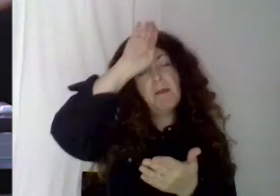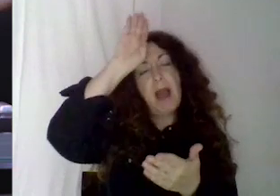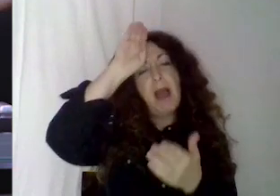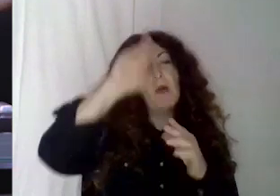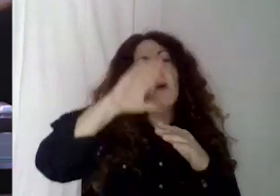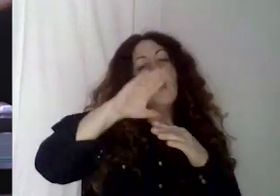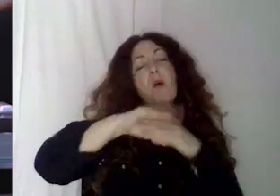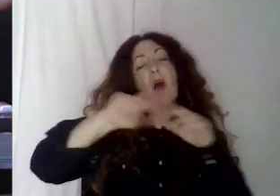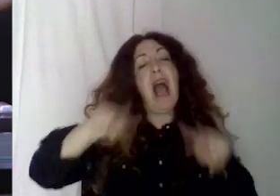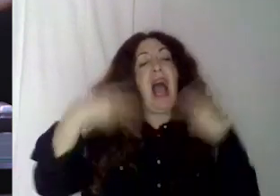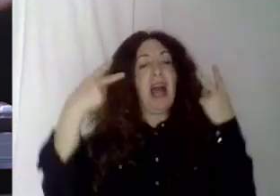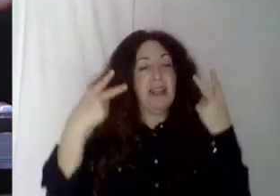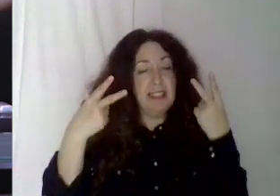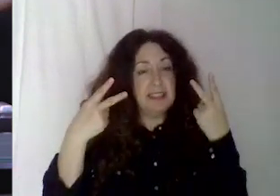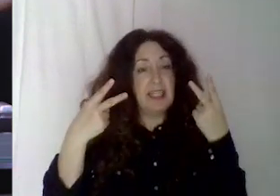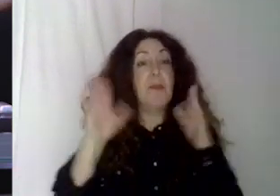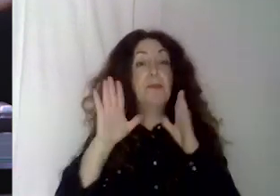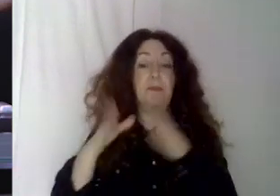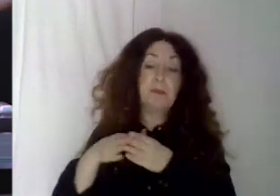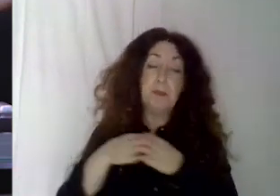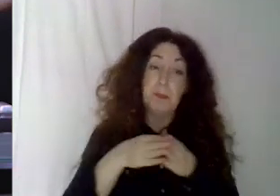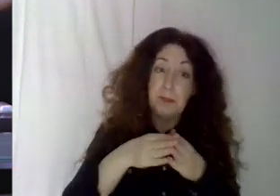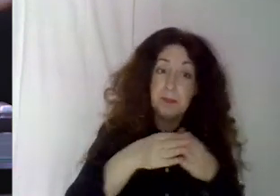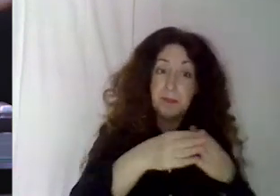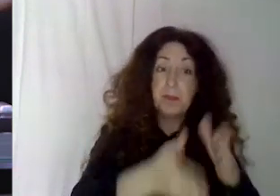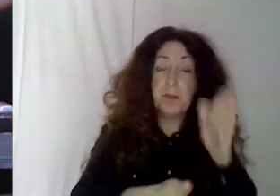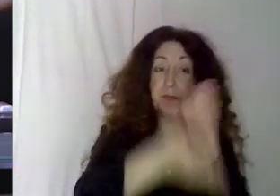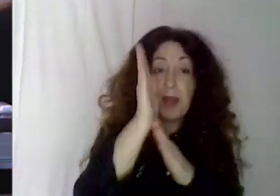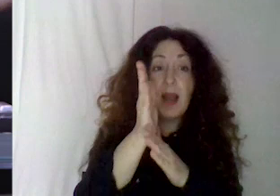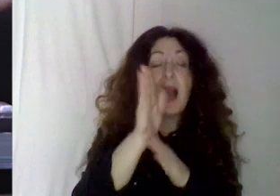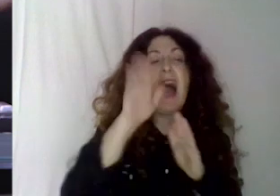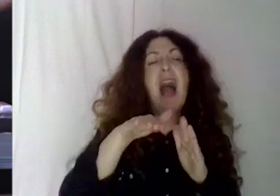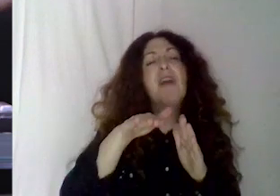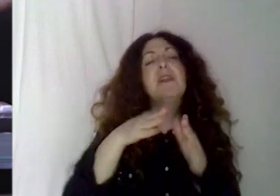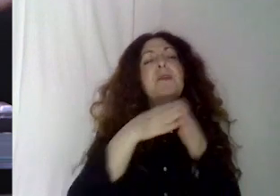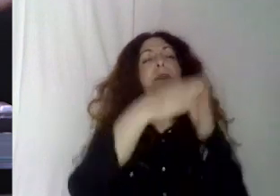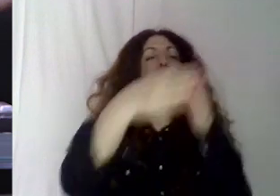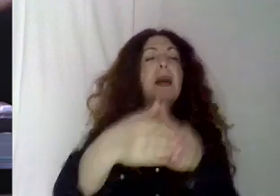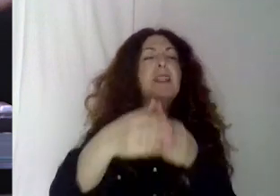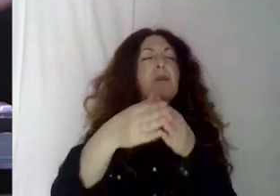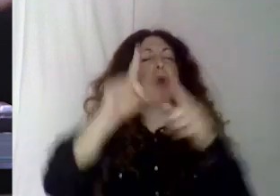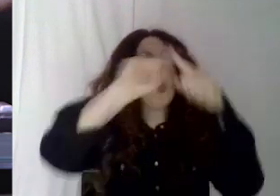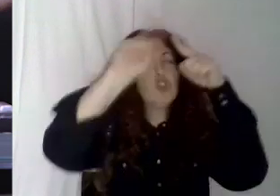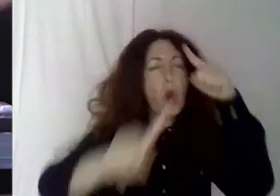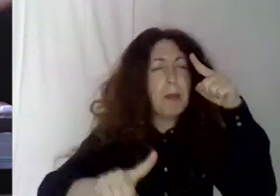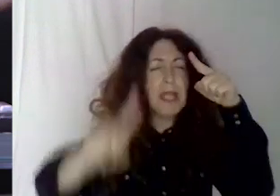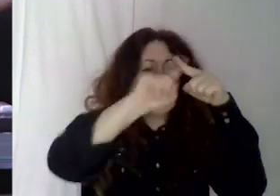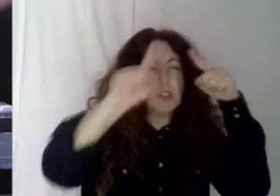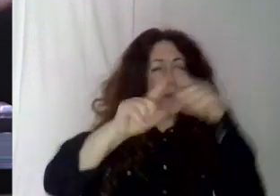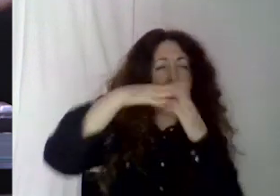la falúa, y furioso, y como desesperado, andaba por aquella playa, bajo el látigo del sol de